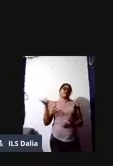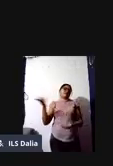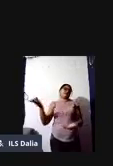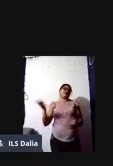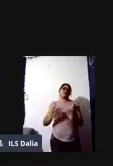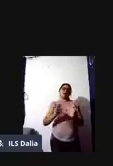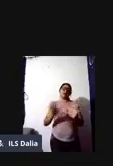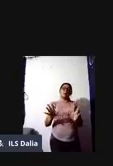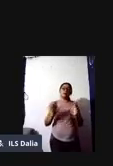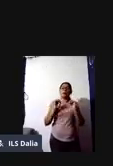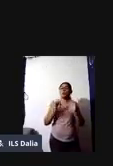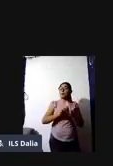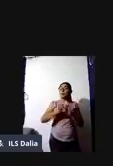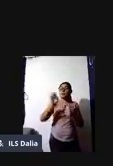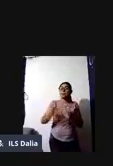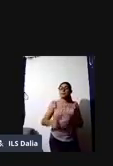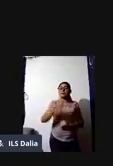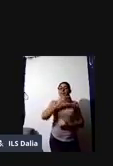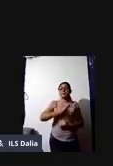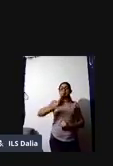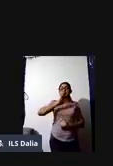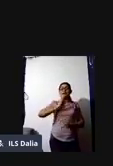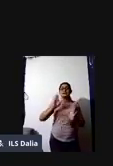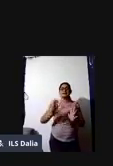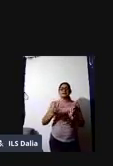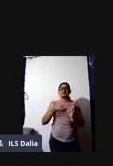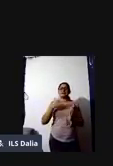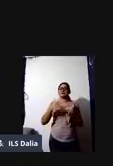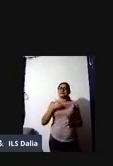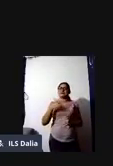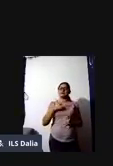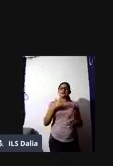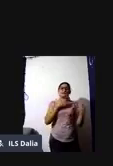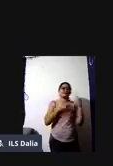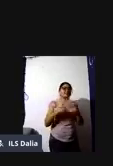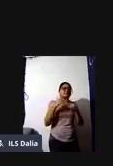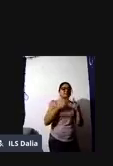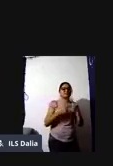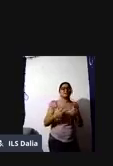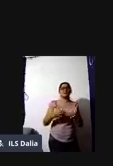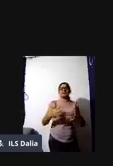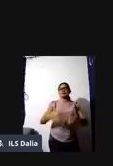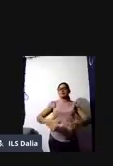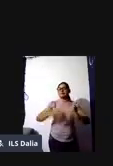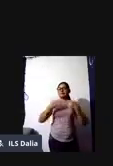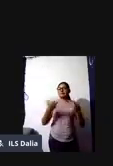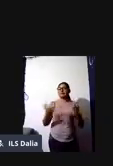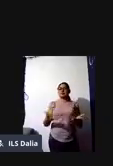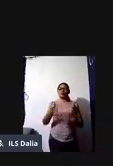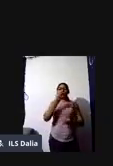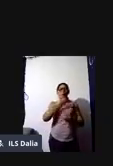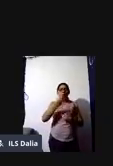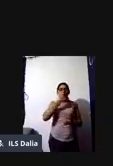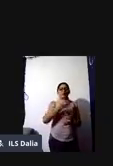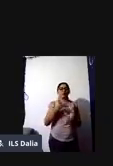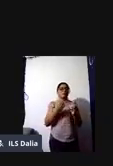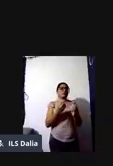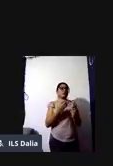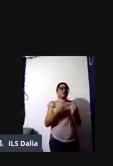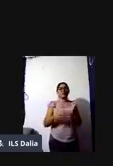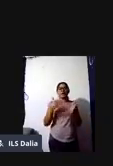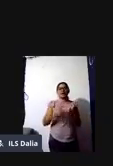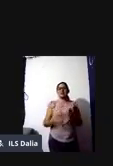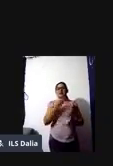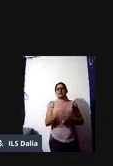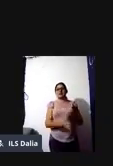están teniendo situaciones ya de crisis por el alimento o por el sustento. De igual forma, es un nivel